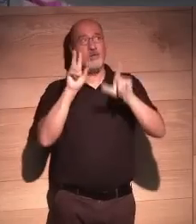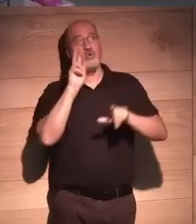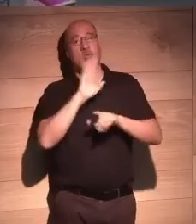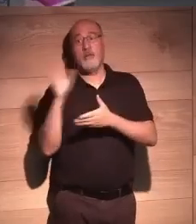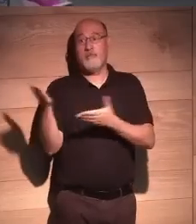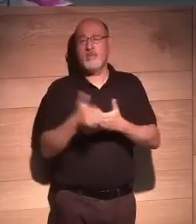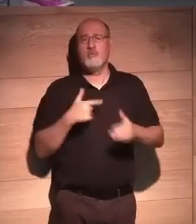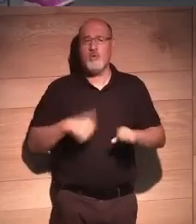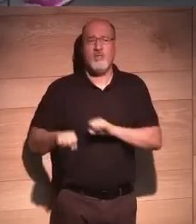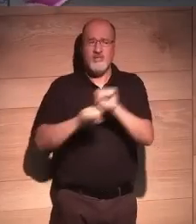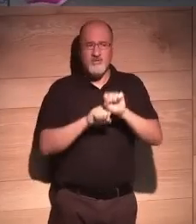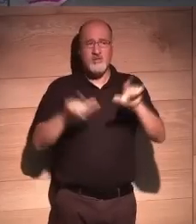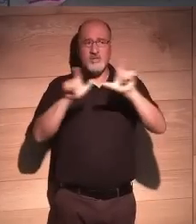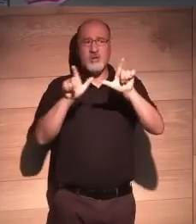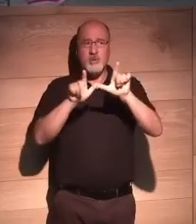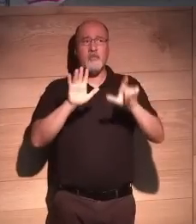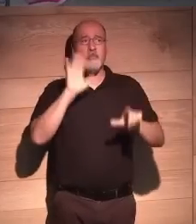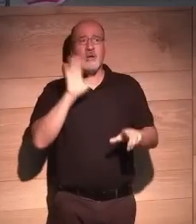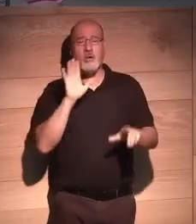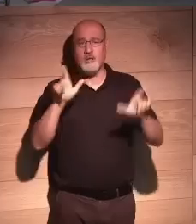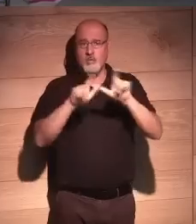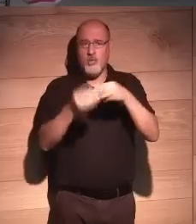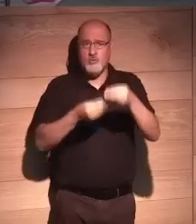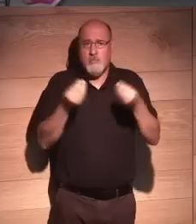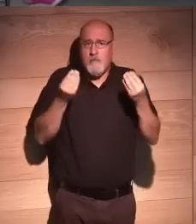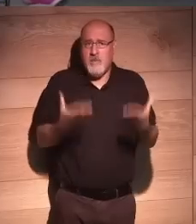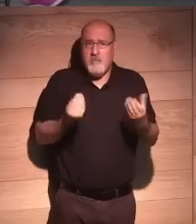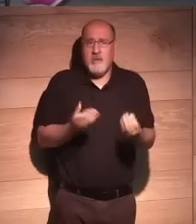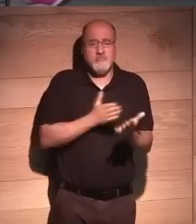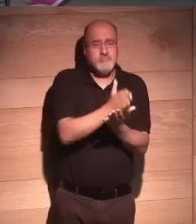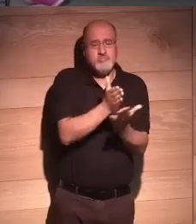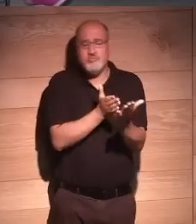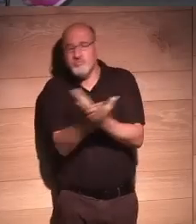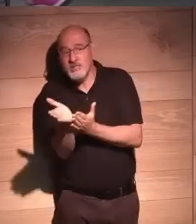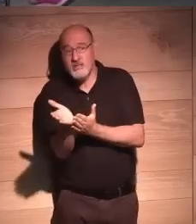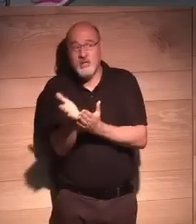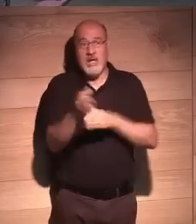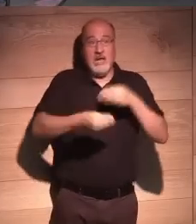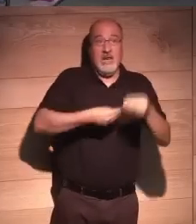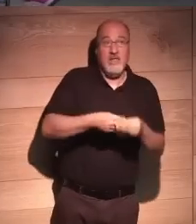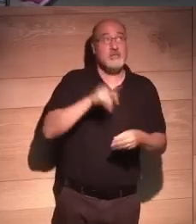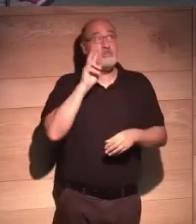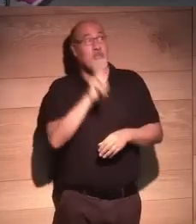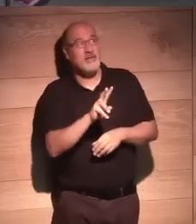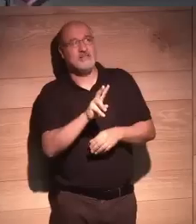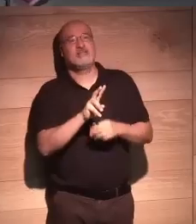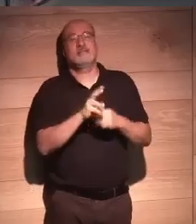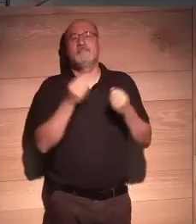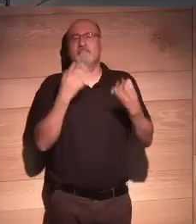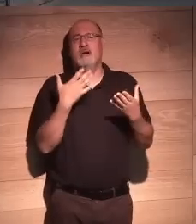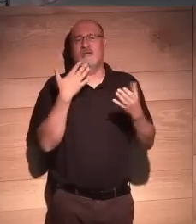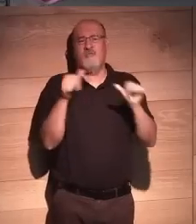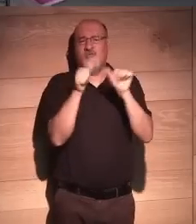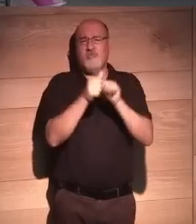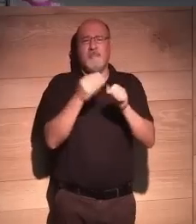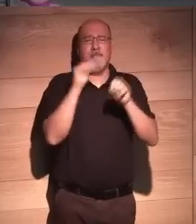yo que defiendo mucho la televisión, pero a mí me parece que si la usas bien en los dos sentidos, tanto cuando la haces como cuando la ves, es un elemento fabuloso